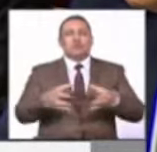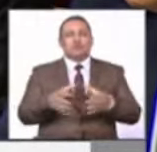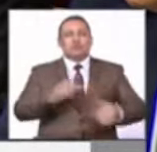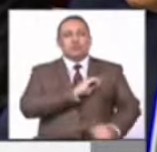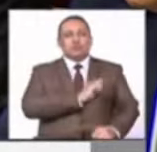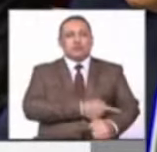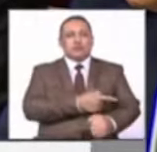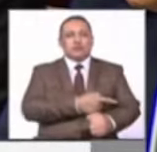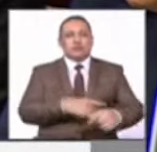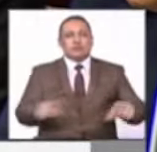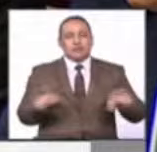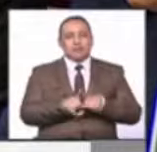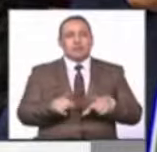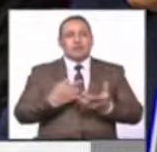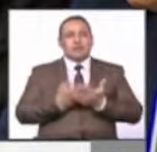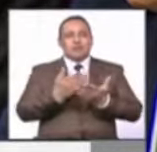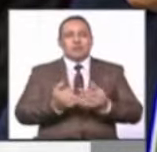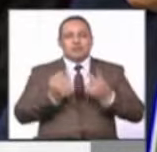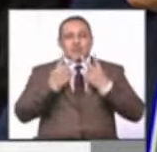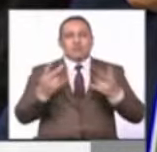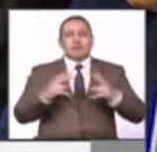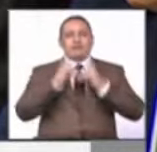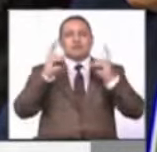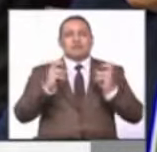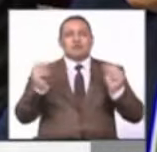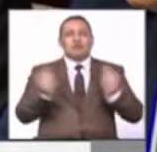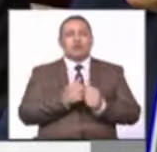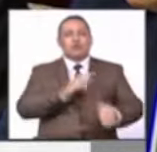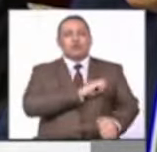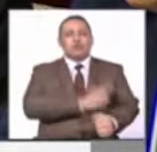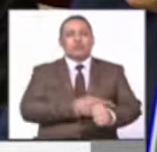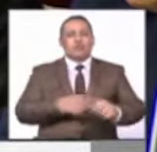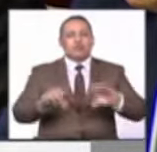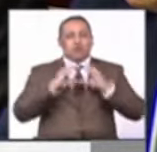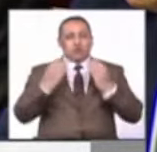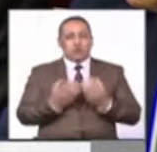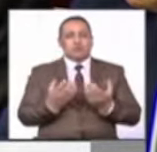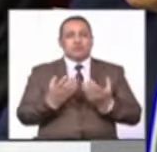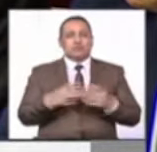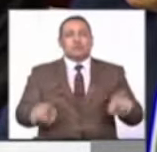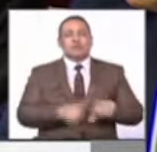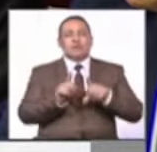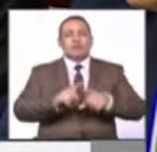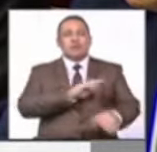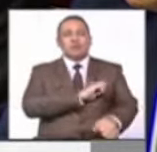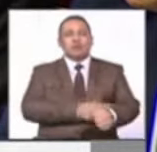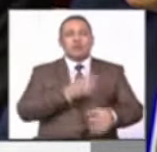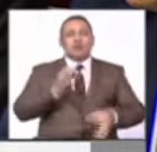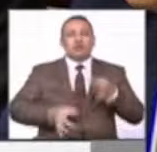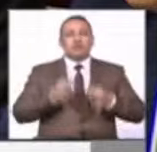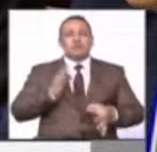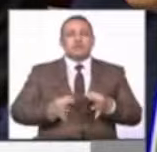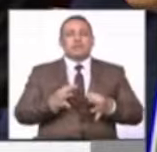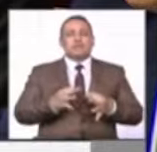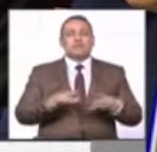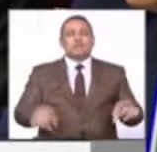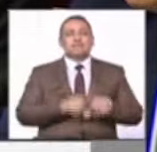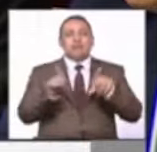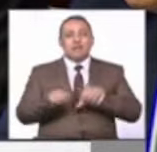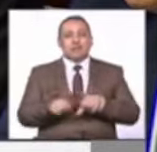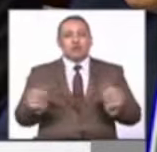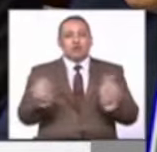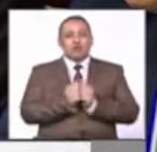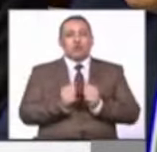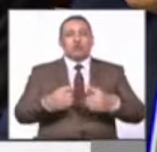poderes básicamente en este caso entre poder legislativo y poder judicial y entre